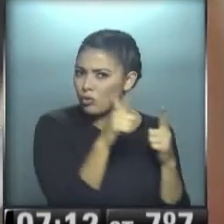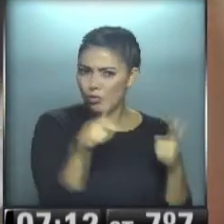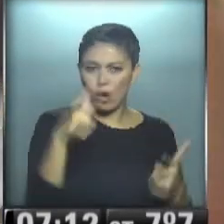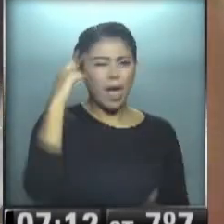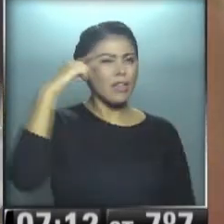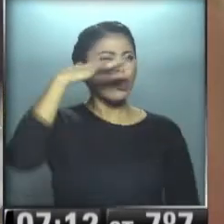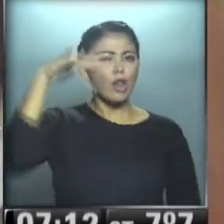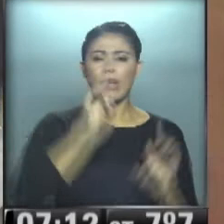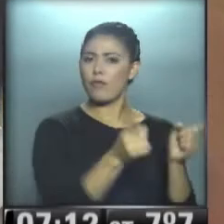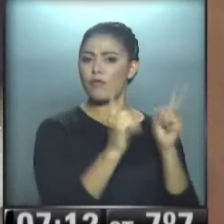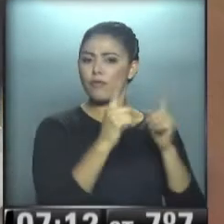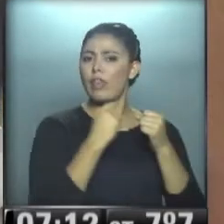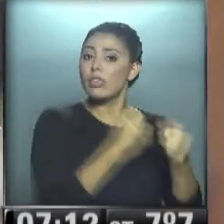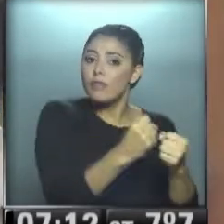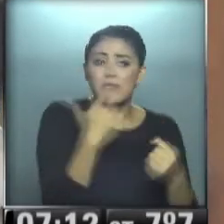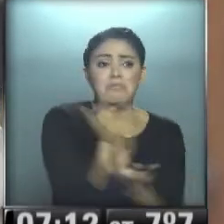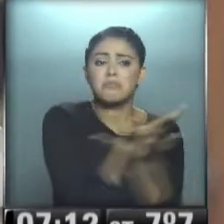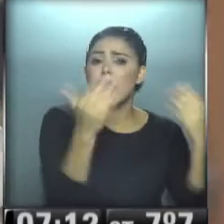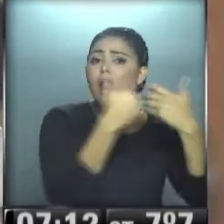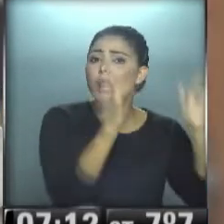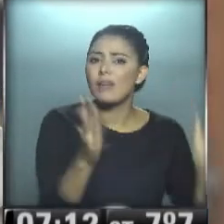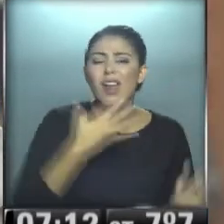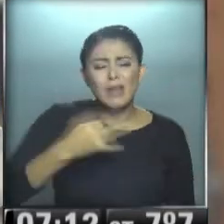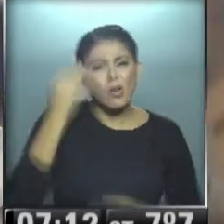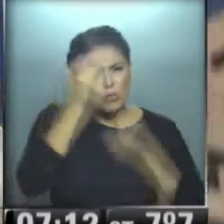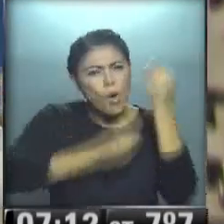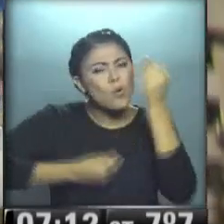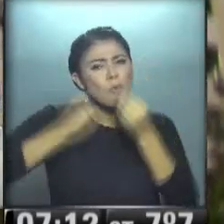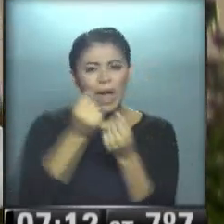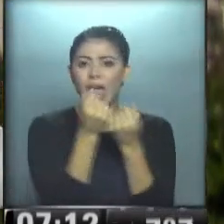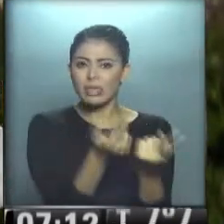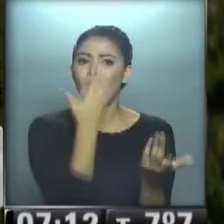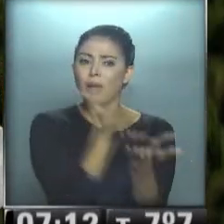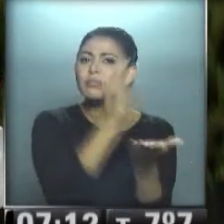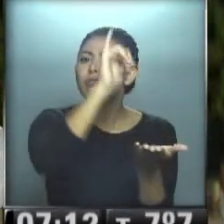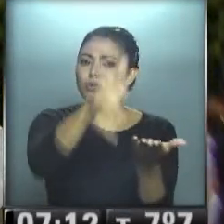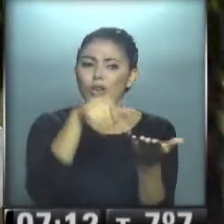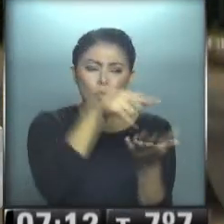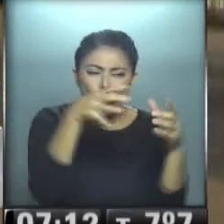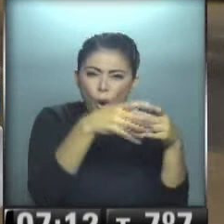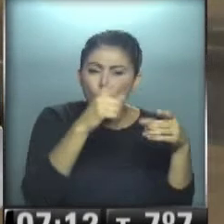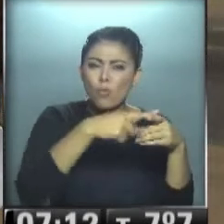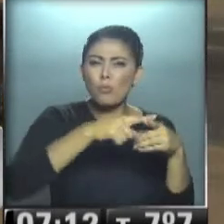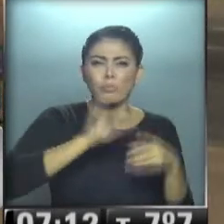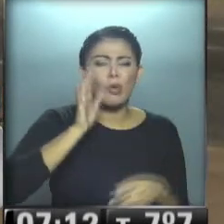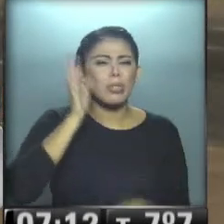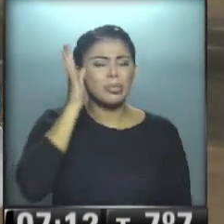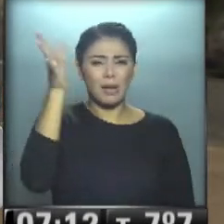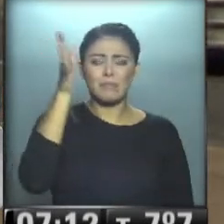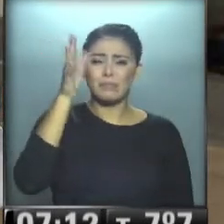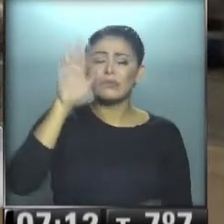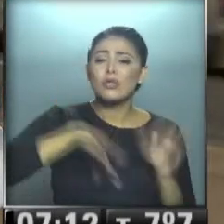está presente, la manifiestan abiertamente y es realmente preocupante otorgarle una personería política a un partido de extrema derecha que no respeta